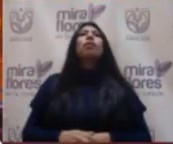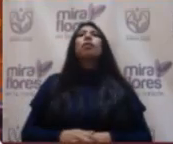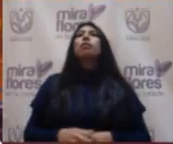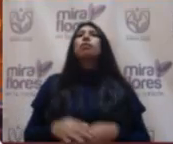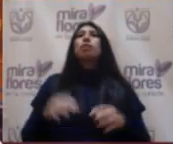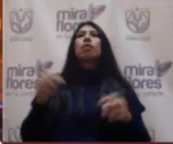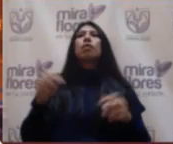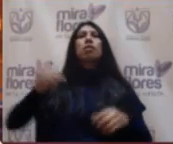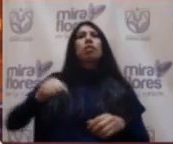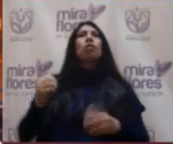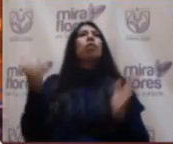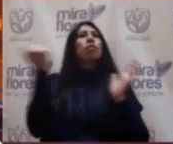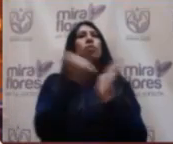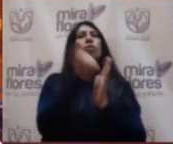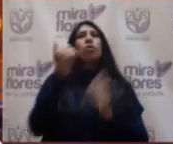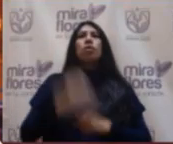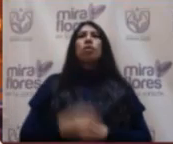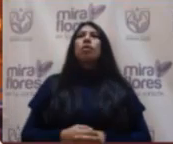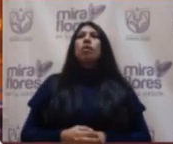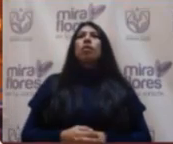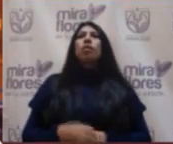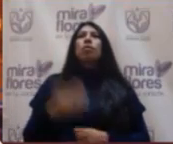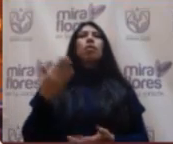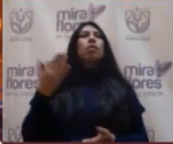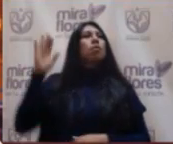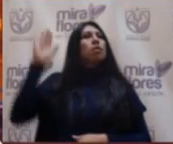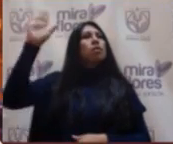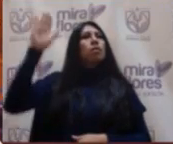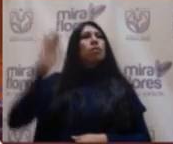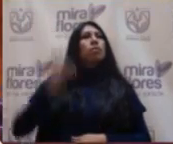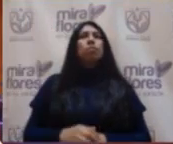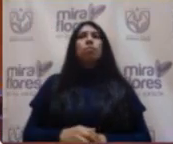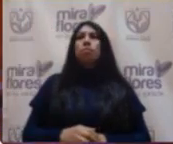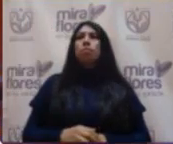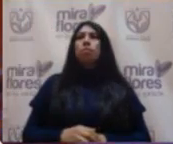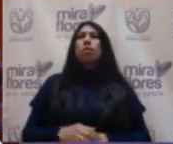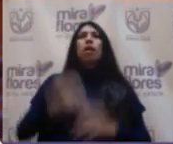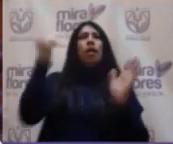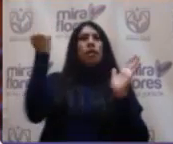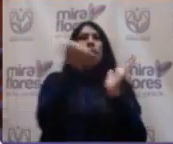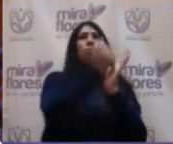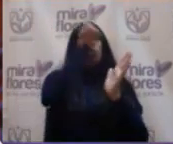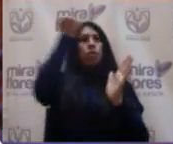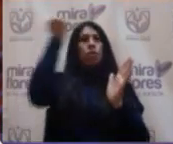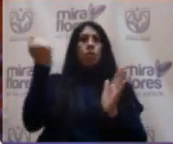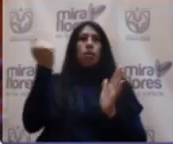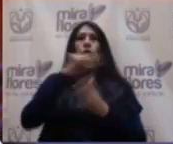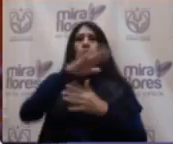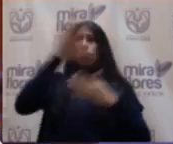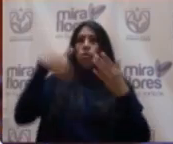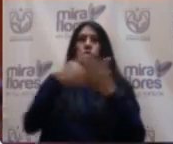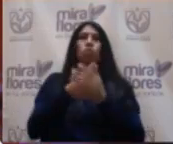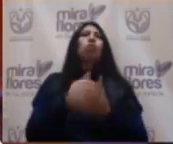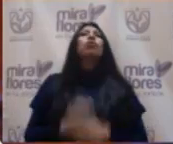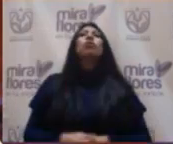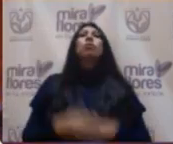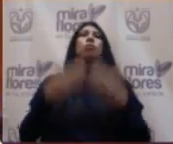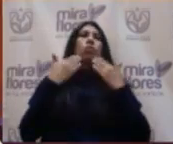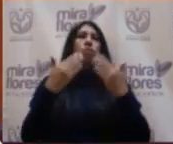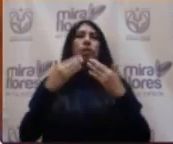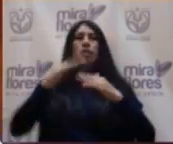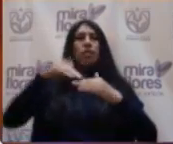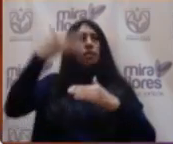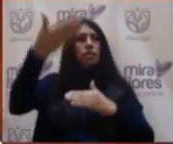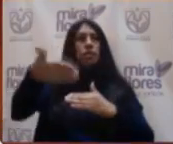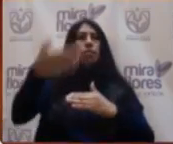acta mencionada, si van a expresarlo, levantando la mano. Ha sido aprobada por unanimidad. Muchísimas gracias. Vamos al siguiente